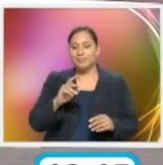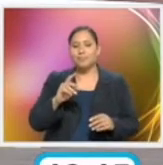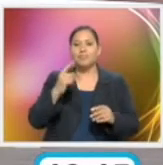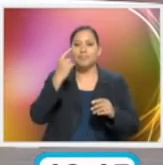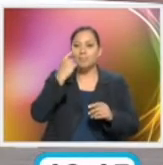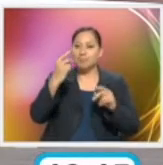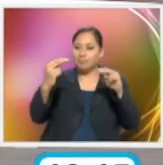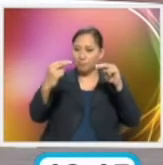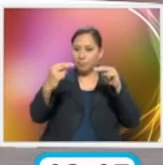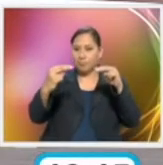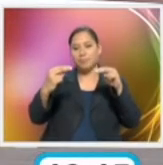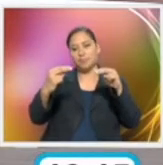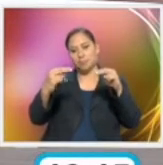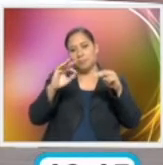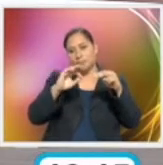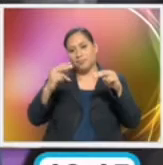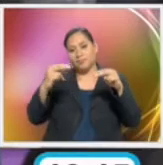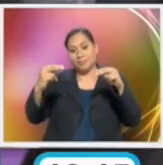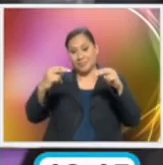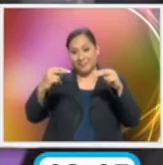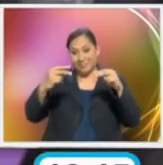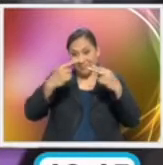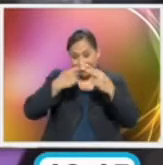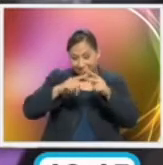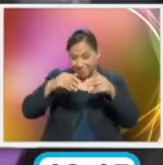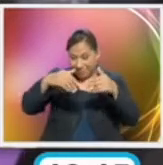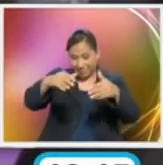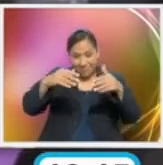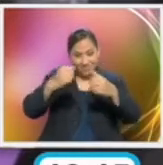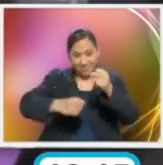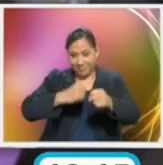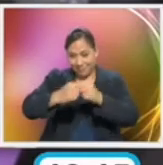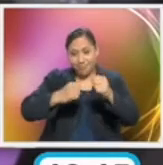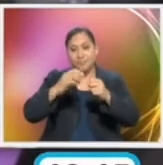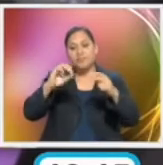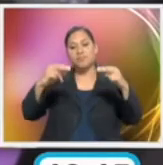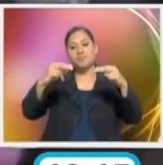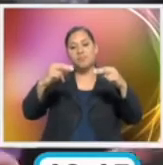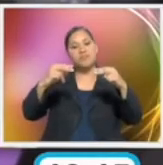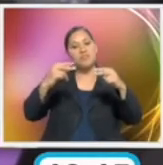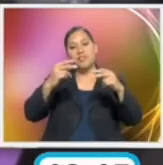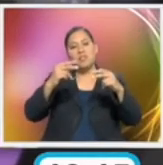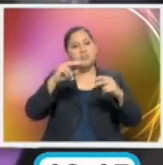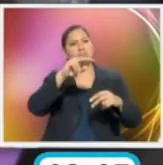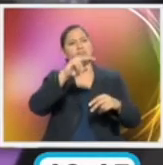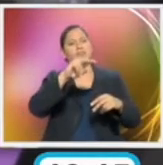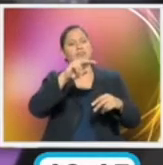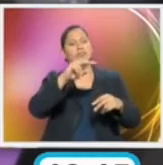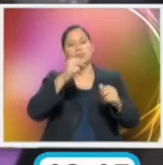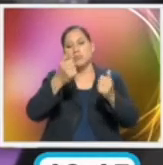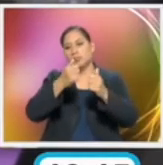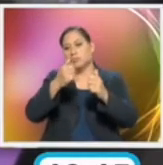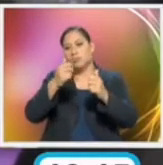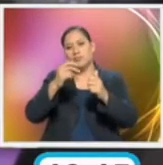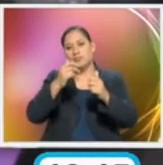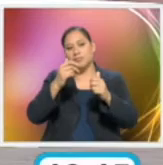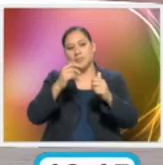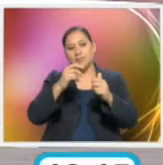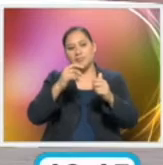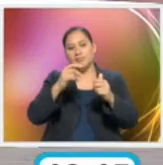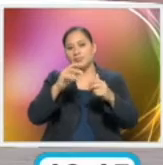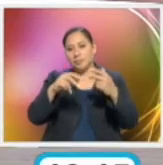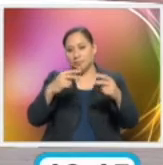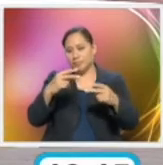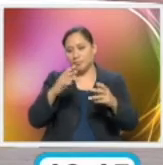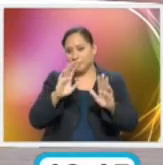las miradas, así que eso puede ser o el principio de una larga historia o la culminación de una historia que venía cocinándose hace mucho tiempo. Hablas